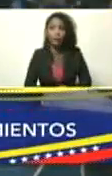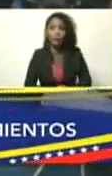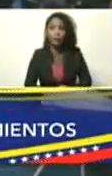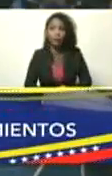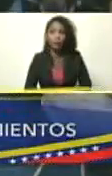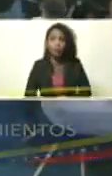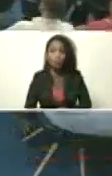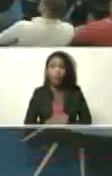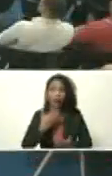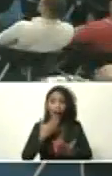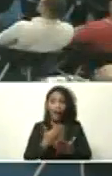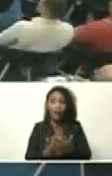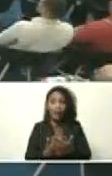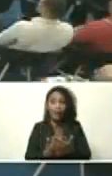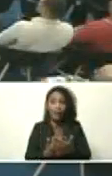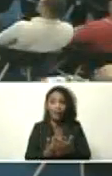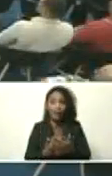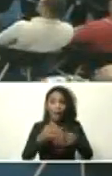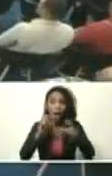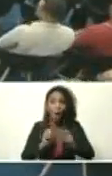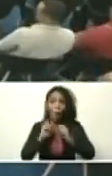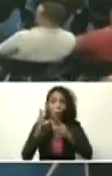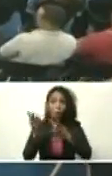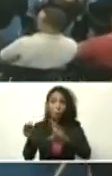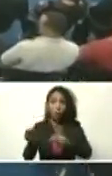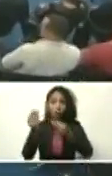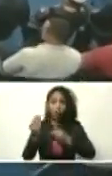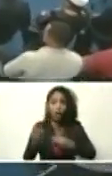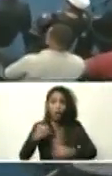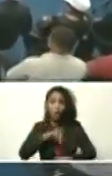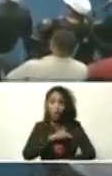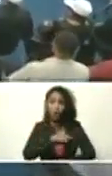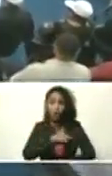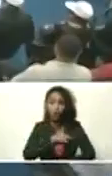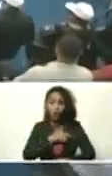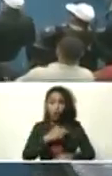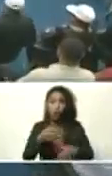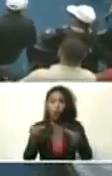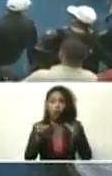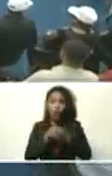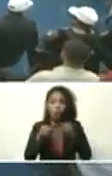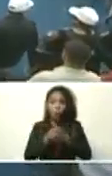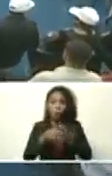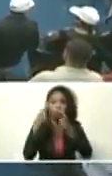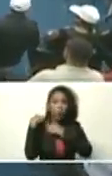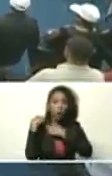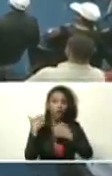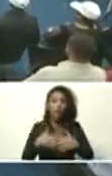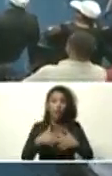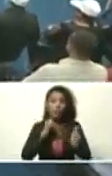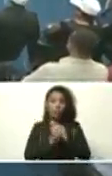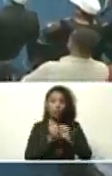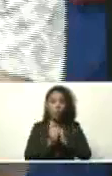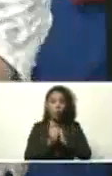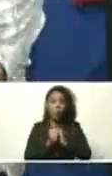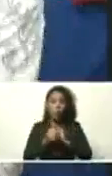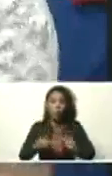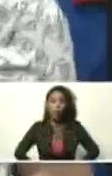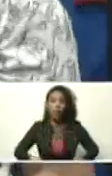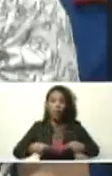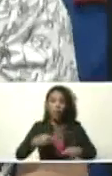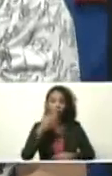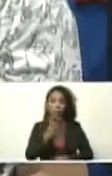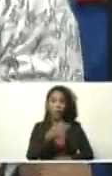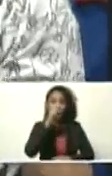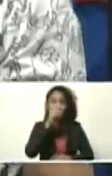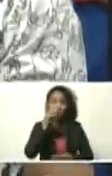Gracias por la oportunidad. Somos el conglomerado industrial y deportivo por la paz y la vida, que usted en